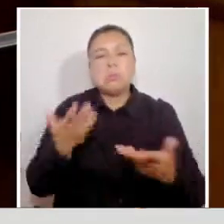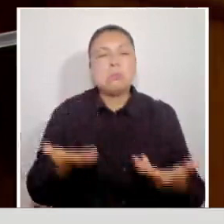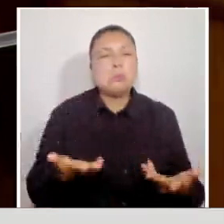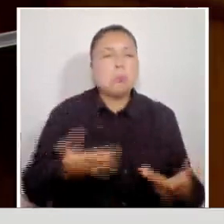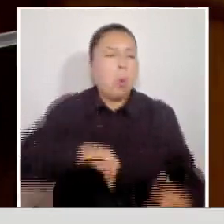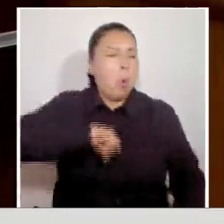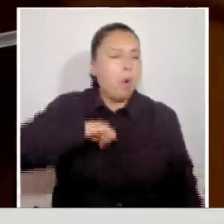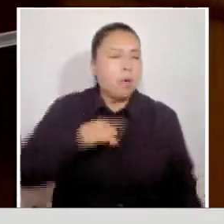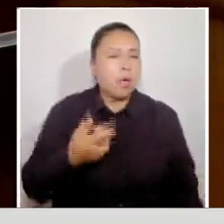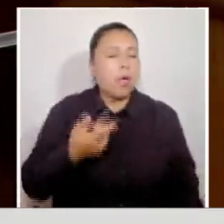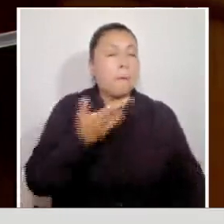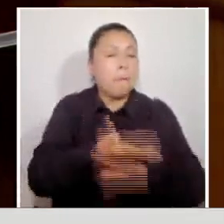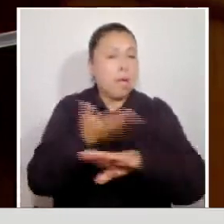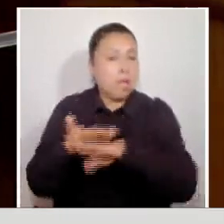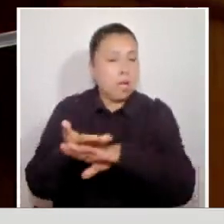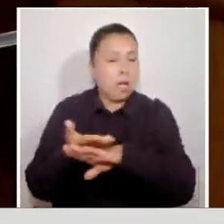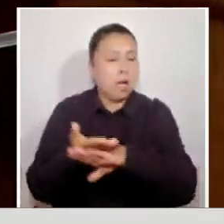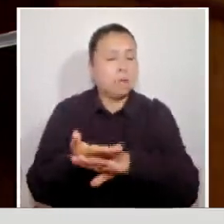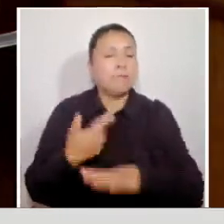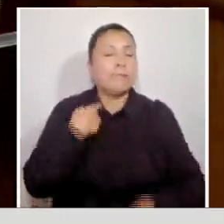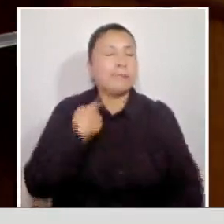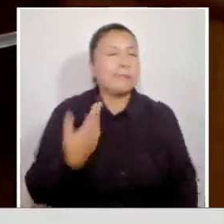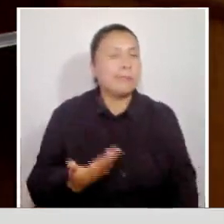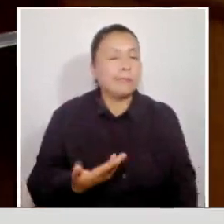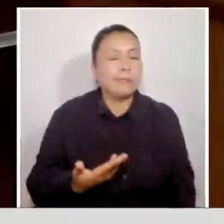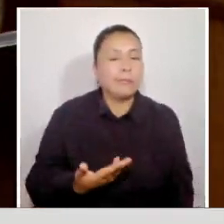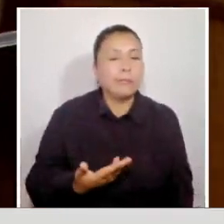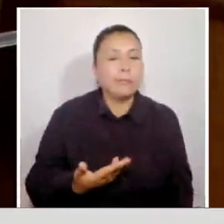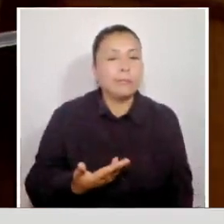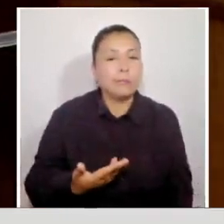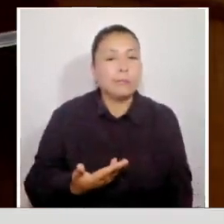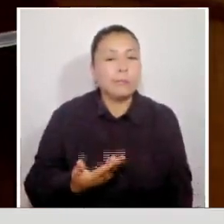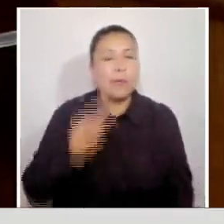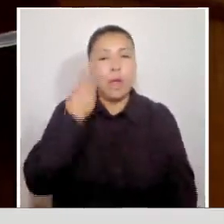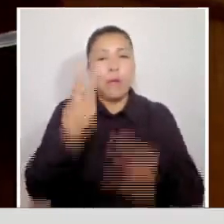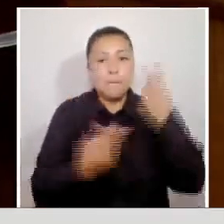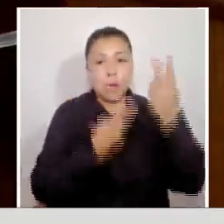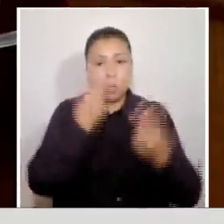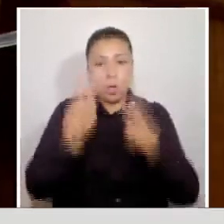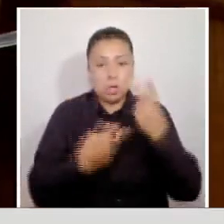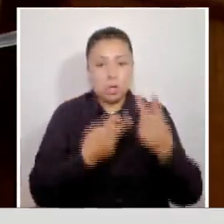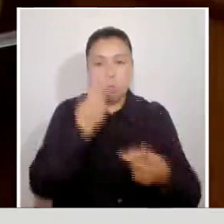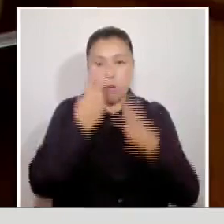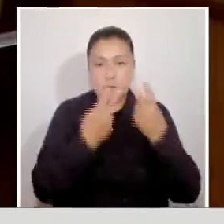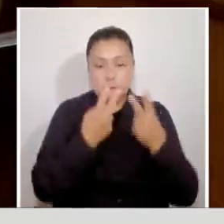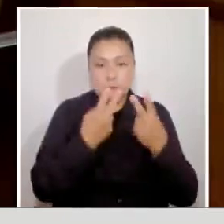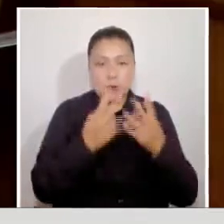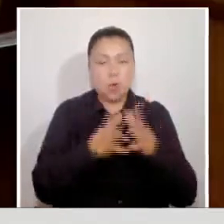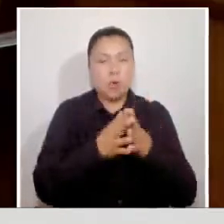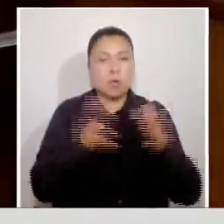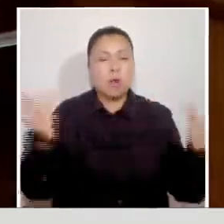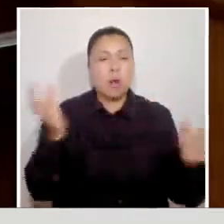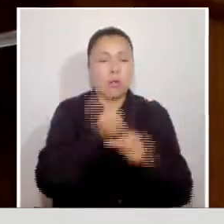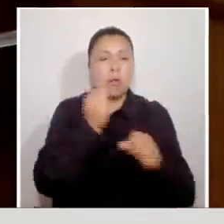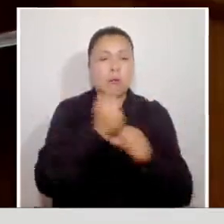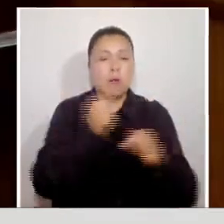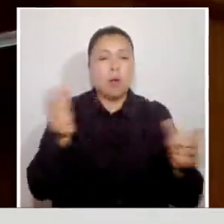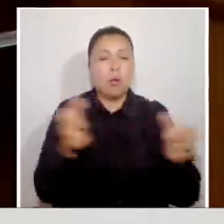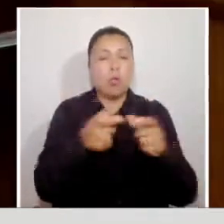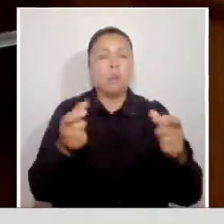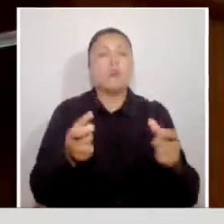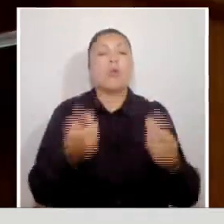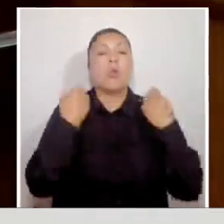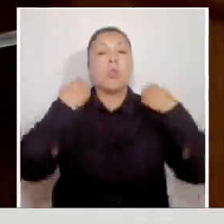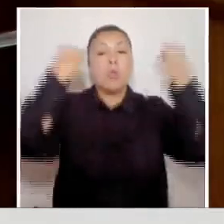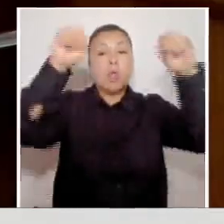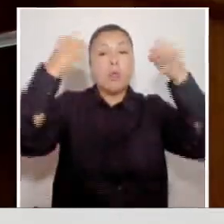pediría que eh visualizaran Y vieran el tremendo trabajo que hicimos en la comisión de deporte porque